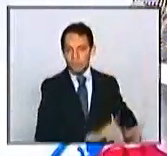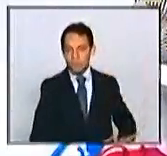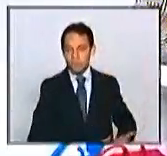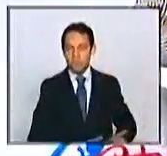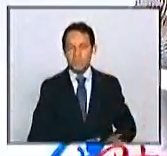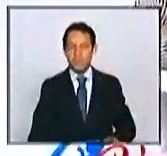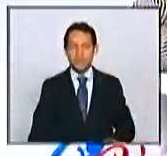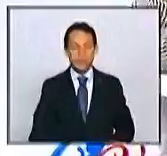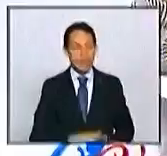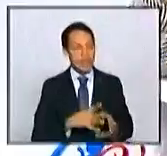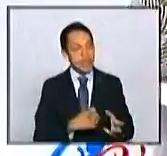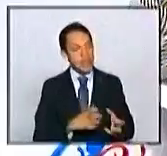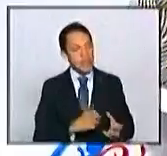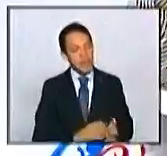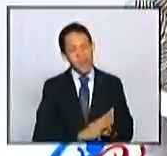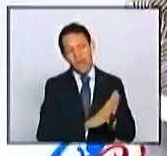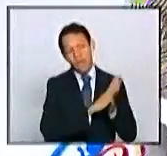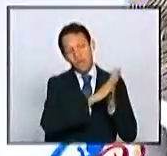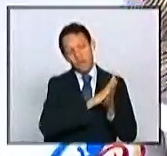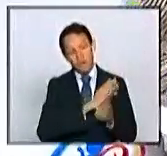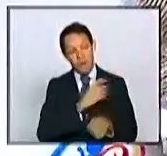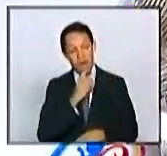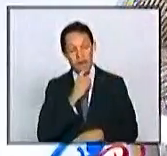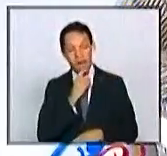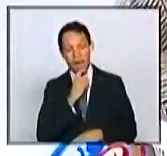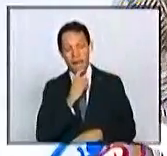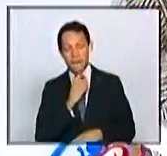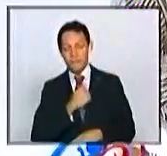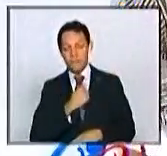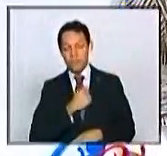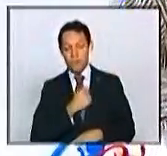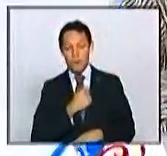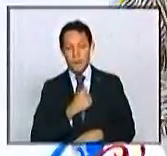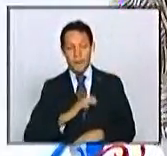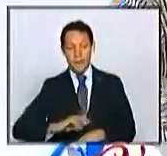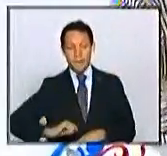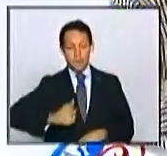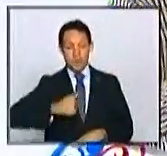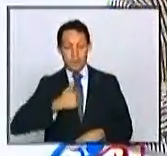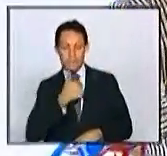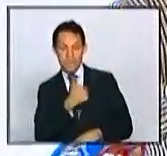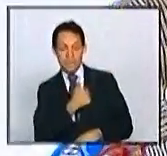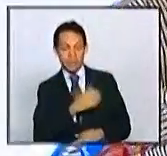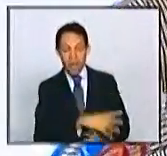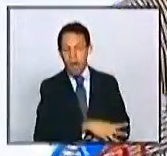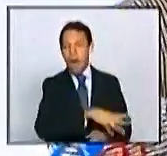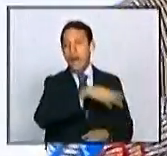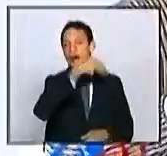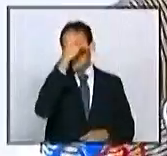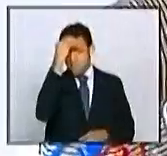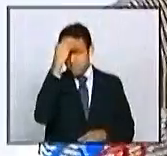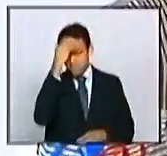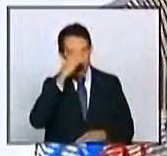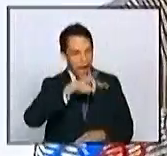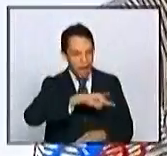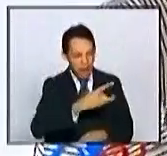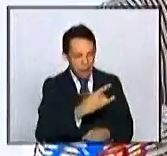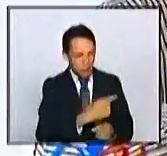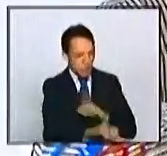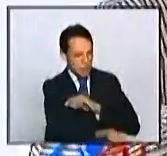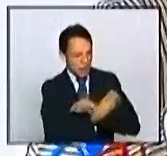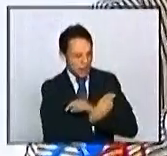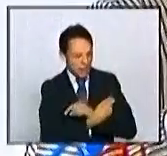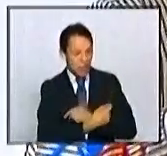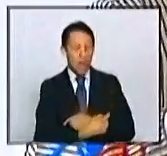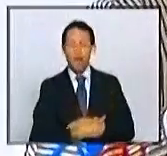escuchan lo que quieren escuchar. Uno puede ser, y en las palabras, los que trabajamos con la medicina, con la parte de la salud,